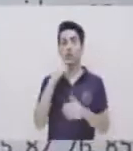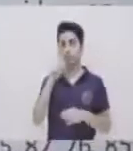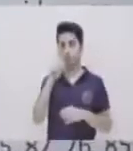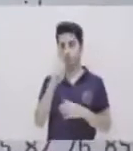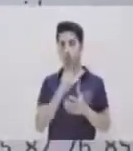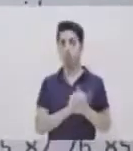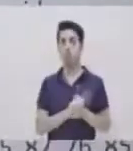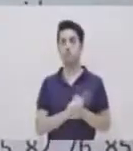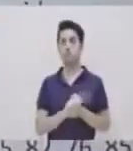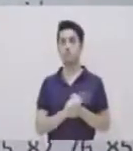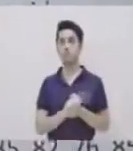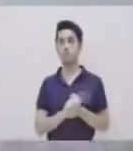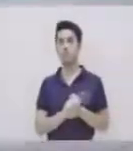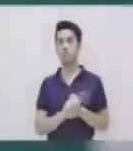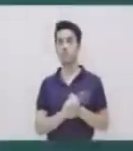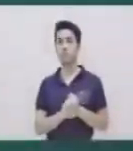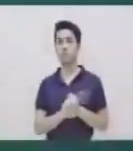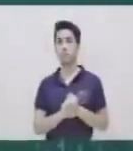aquí sería 1